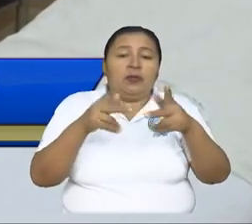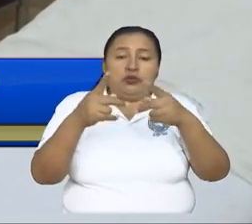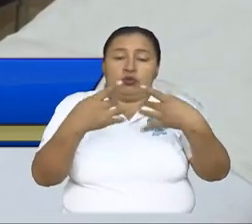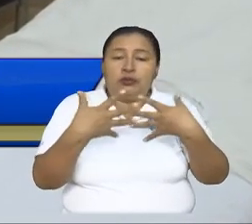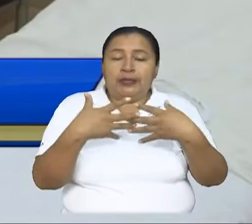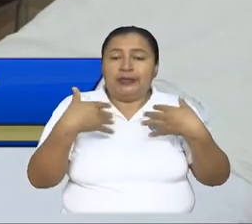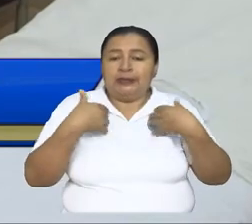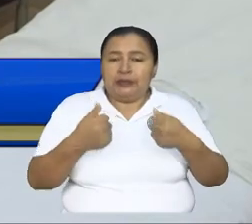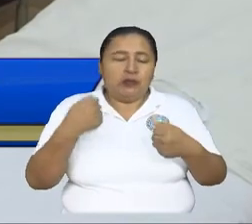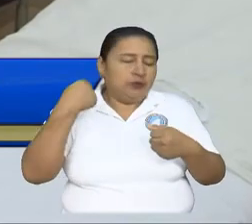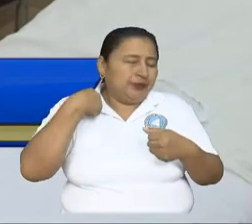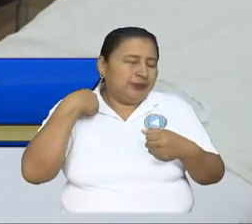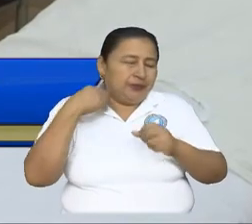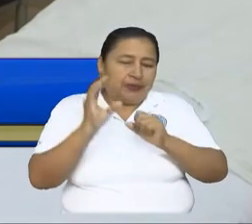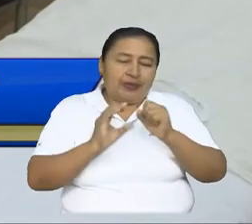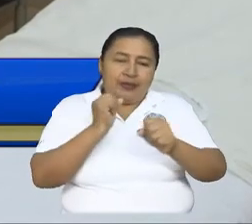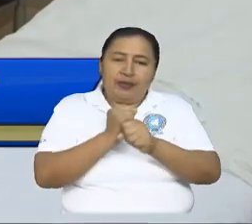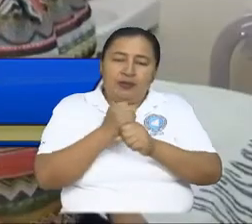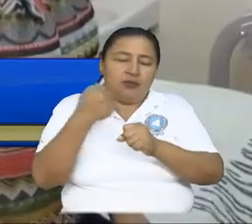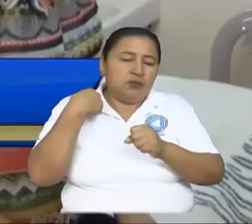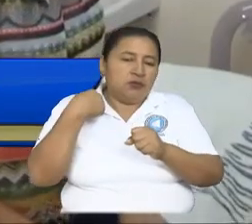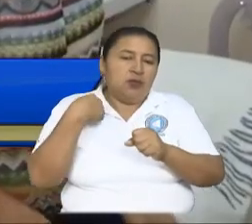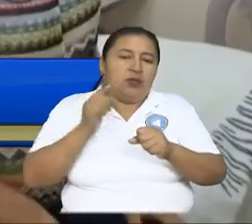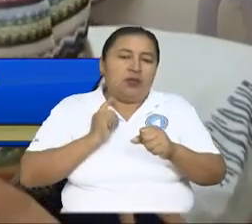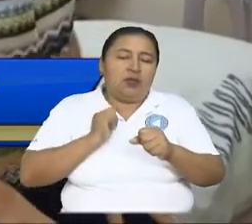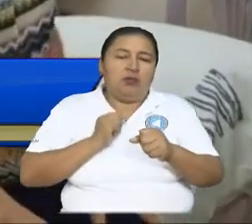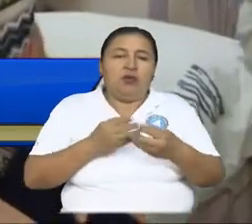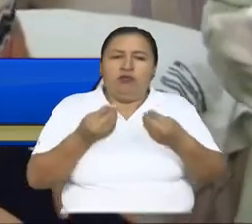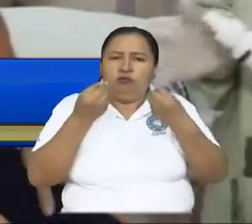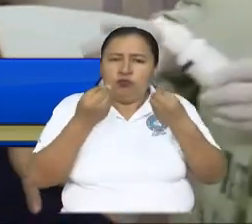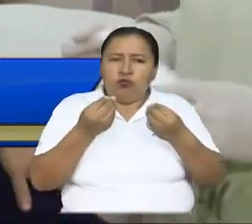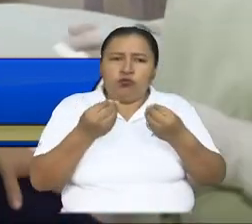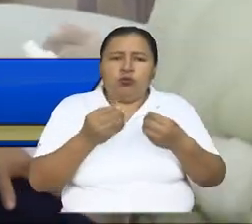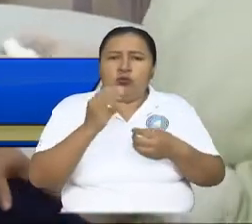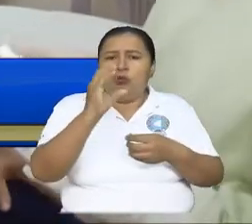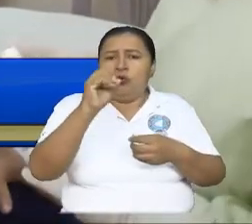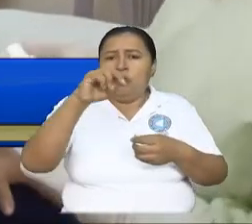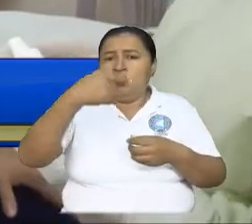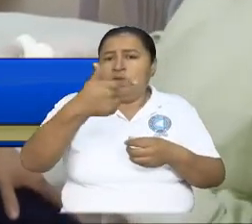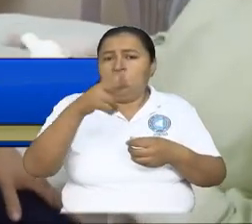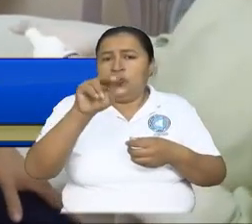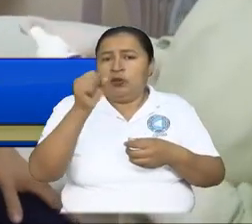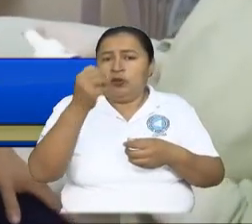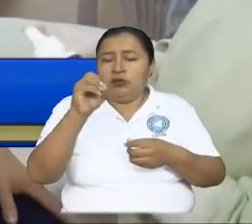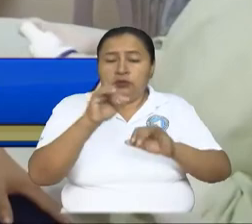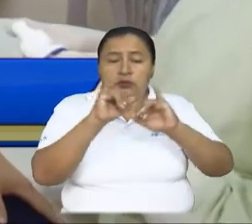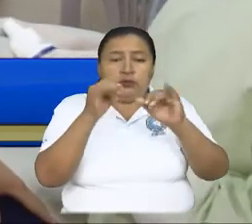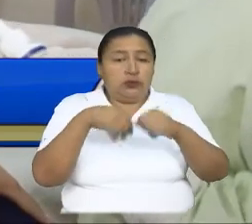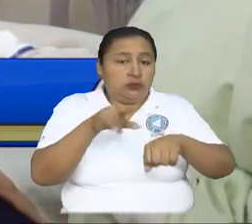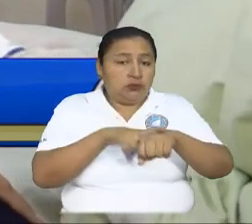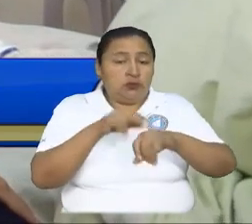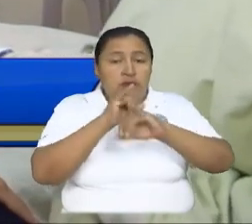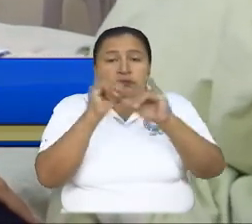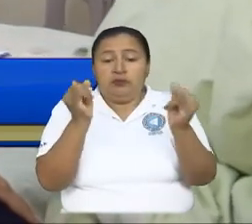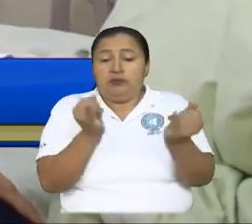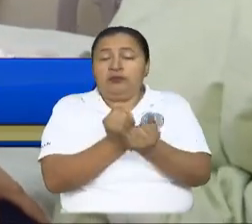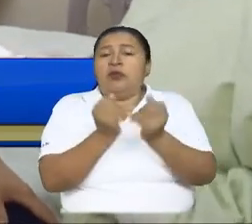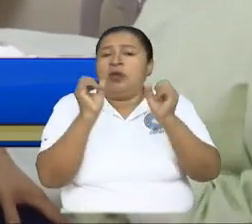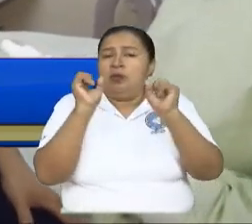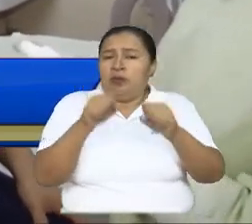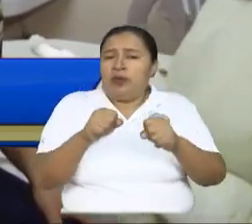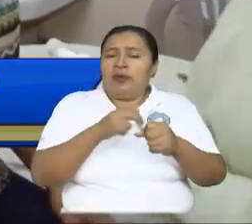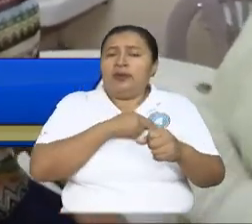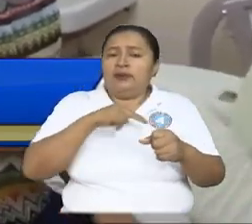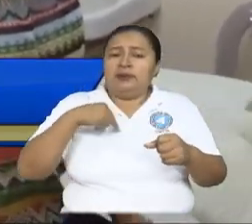salud todos los años nosotros tenemos una carga de congresos nacionales e internacionales que permiten